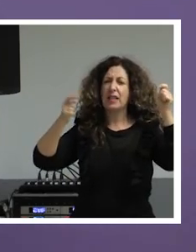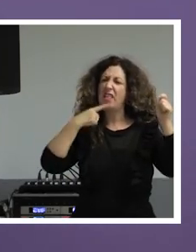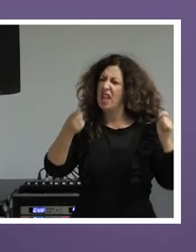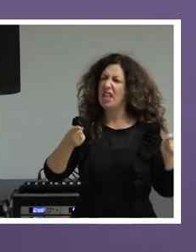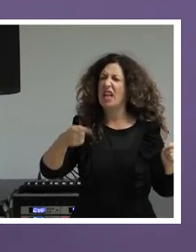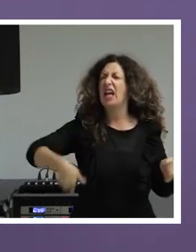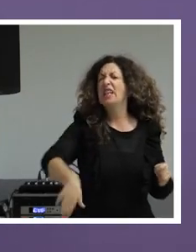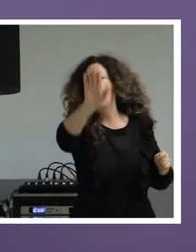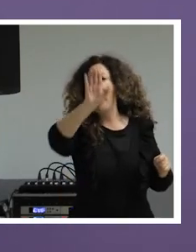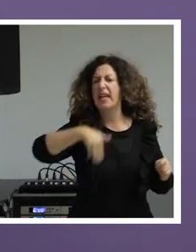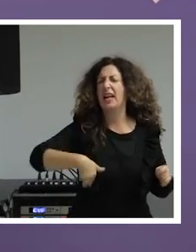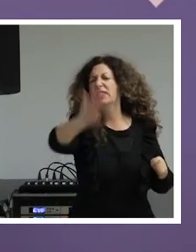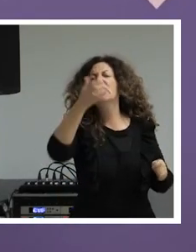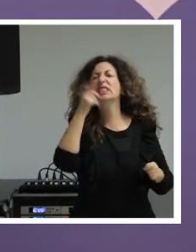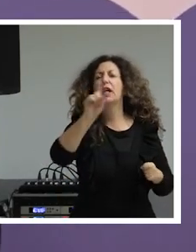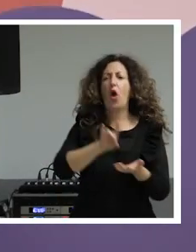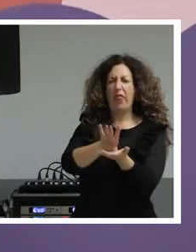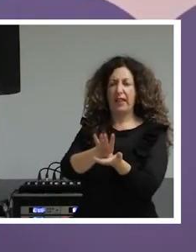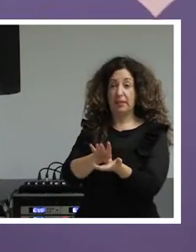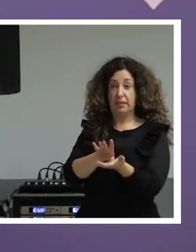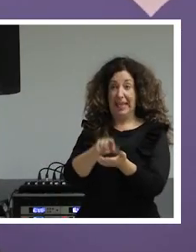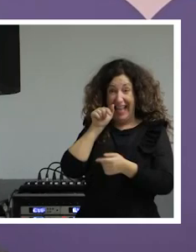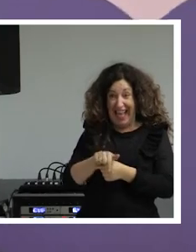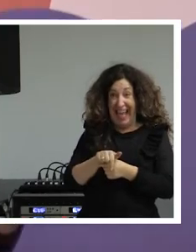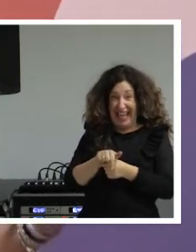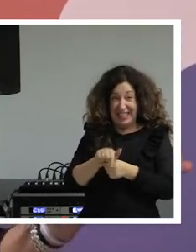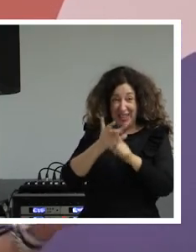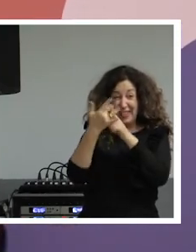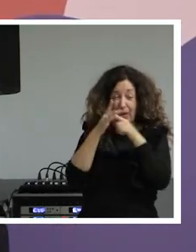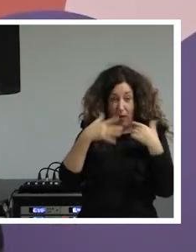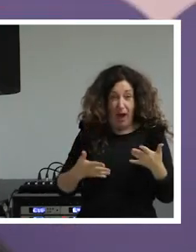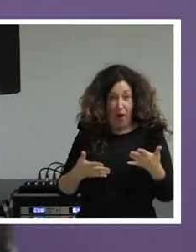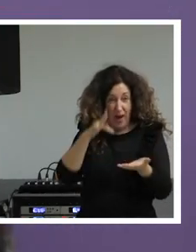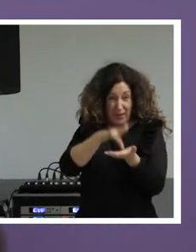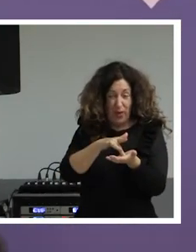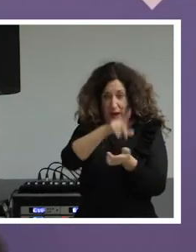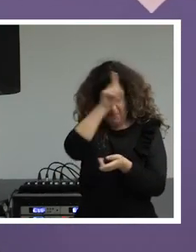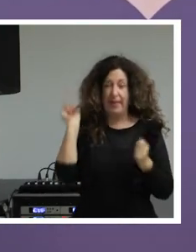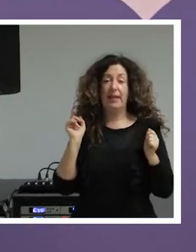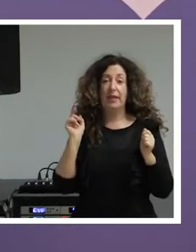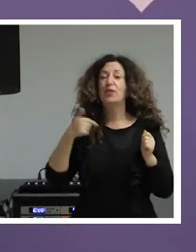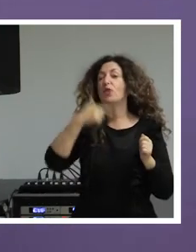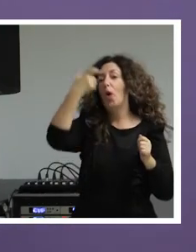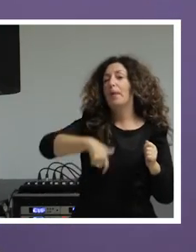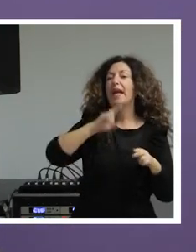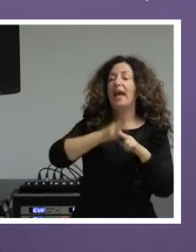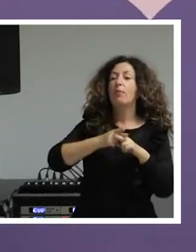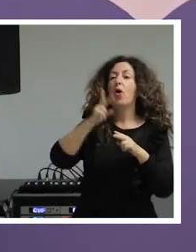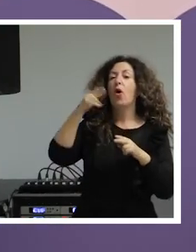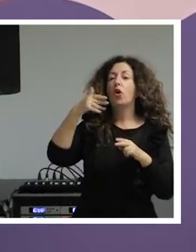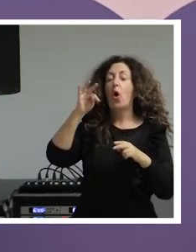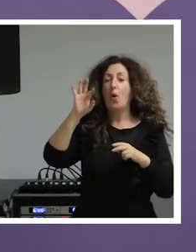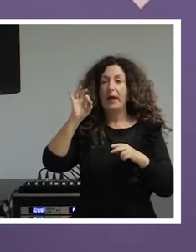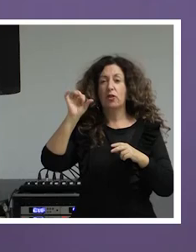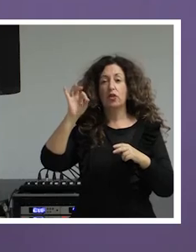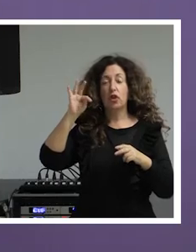en donde el presidente concejal les dice cuando sacan las pancartas y levanta la voz y les